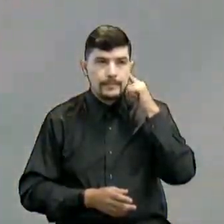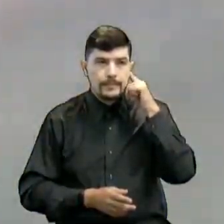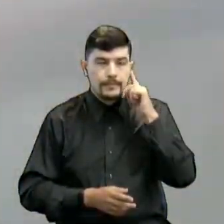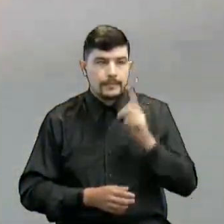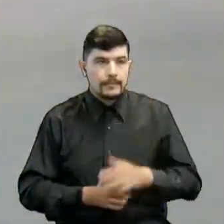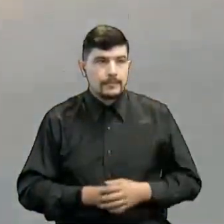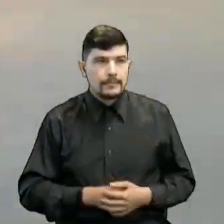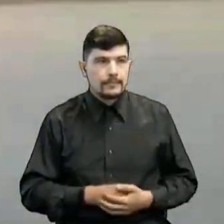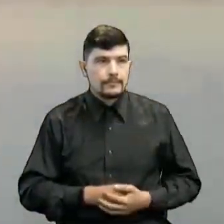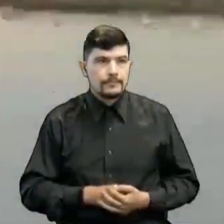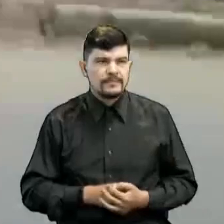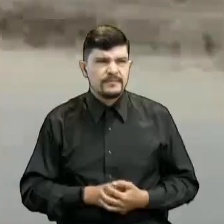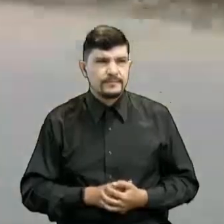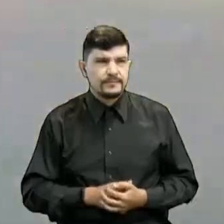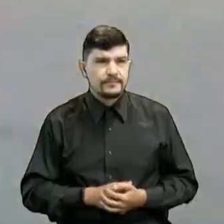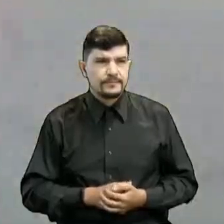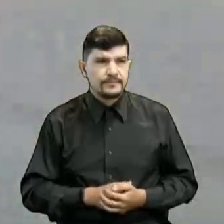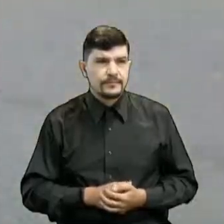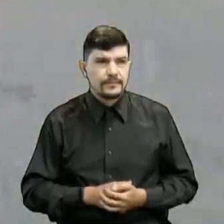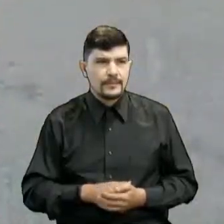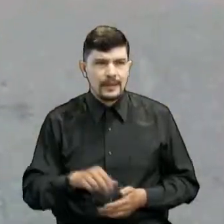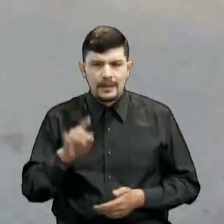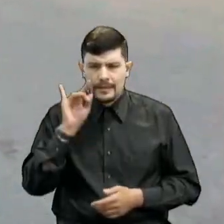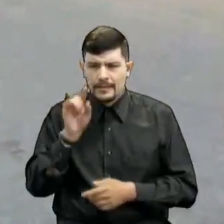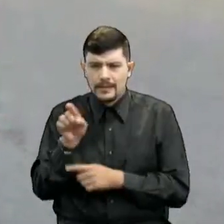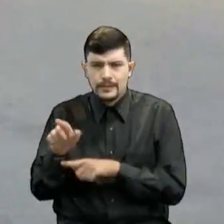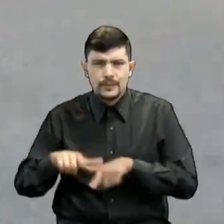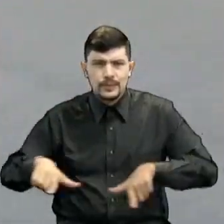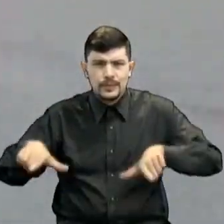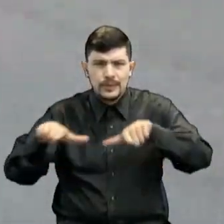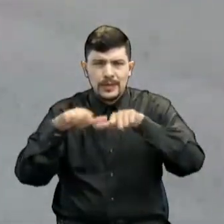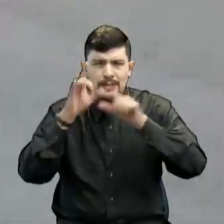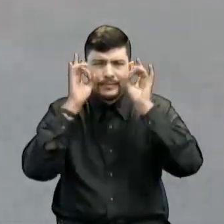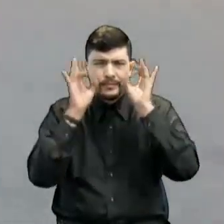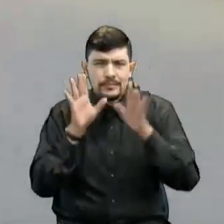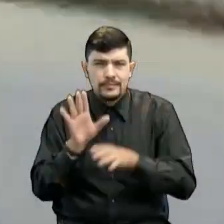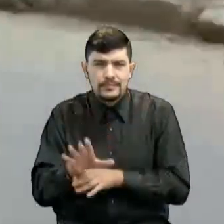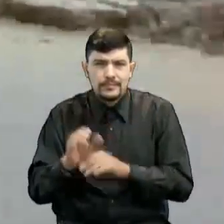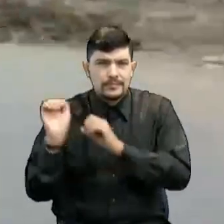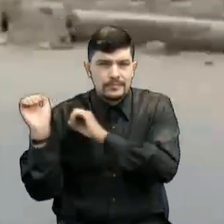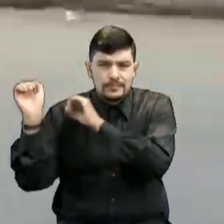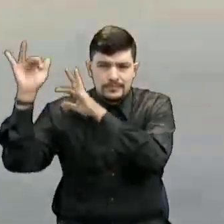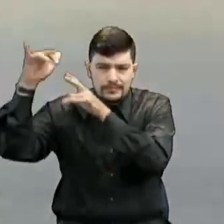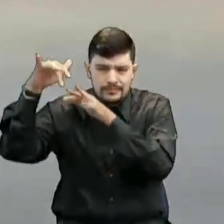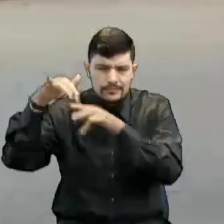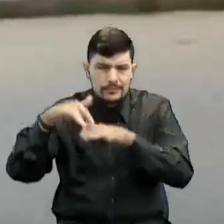Todo esto, como vieron, es una pichera, esto puro caño picho, invasión.